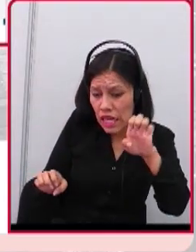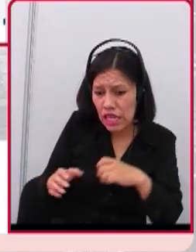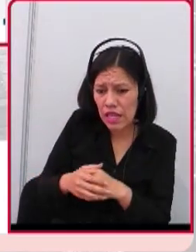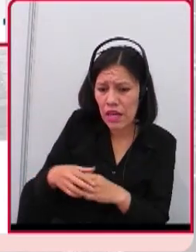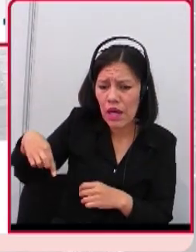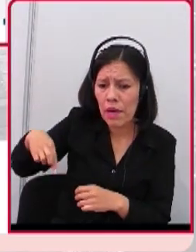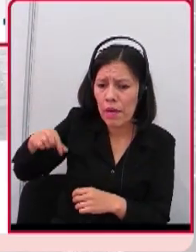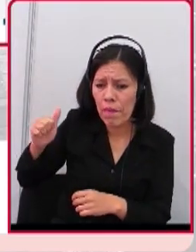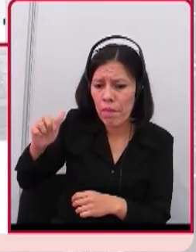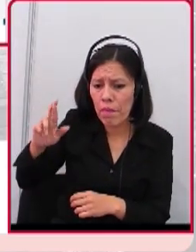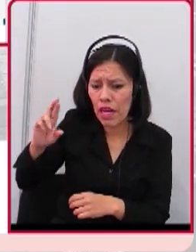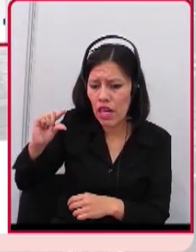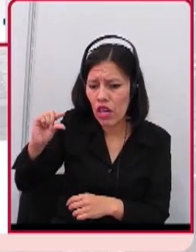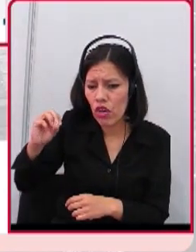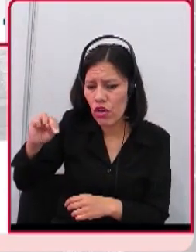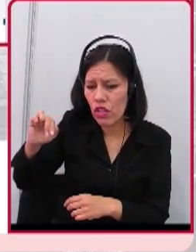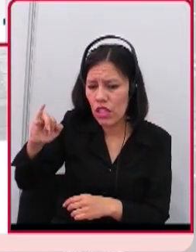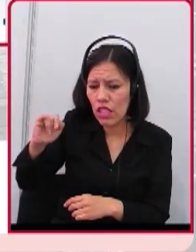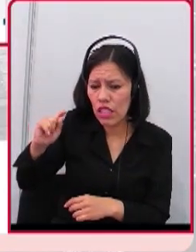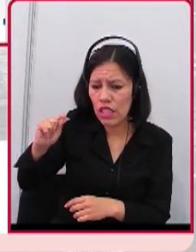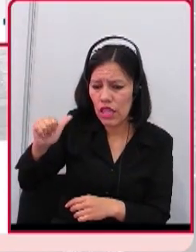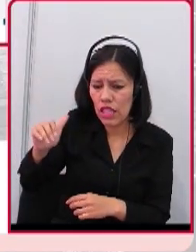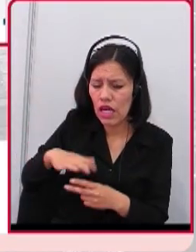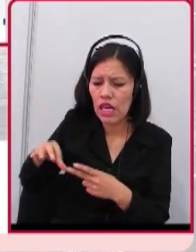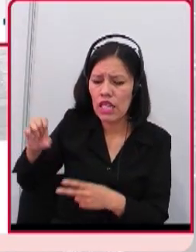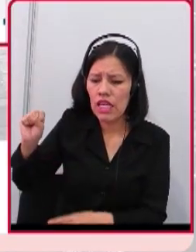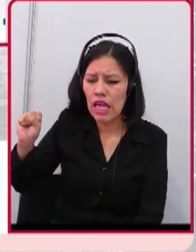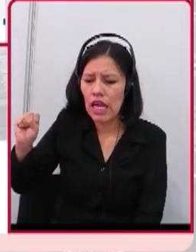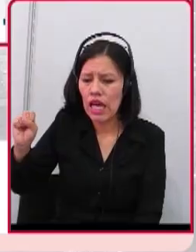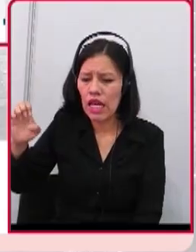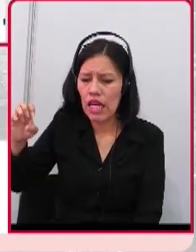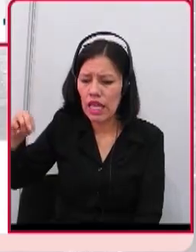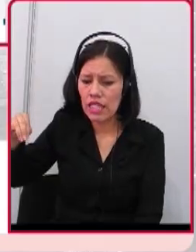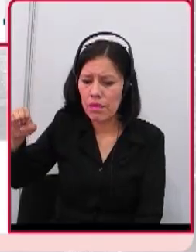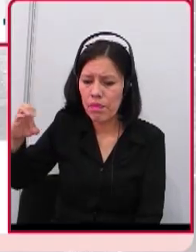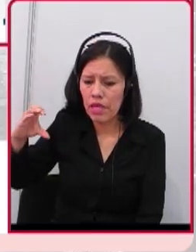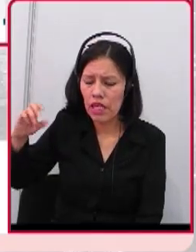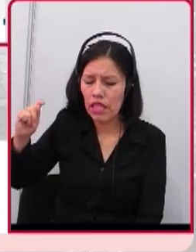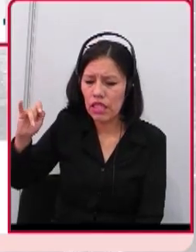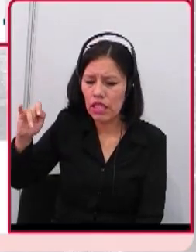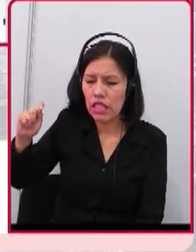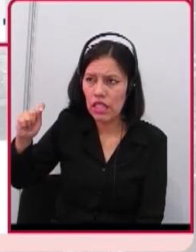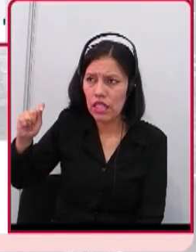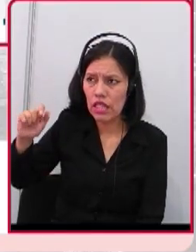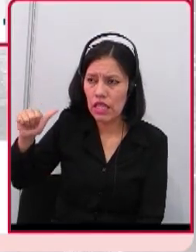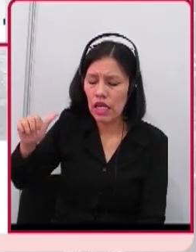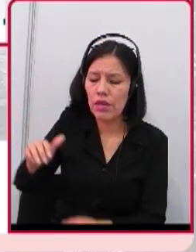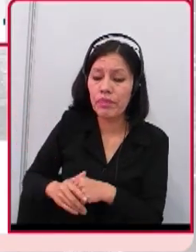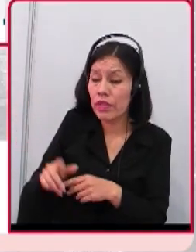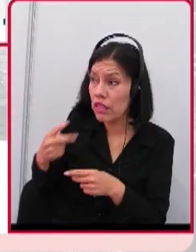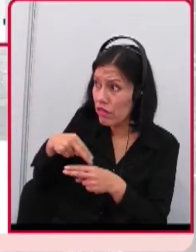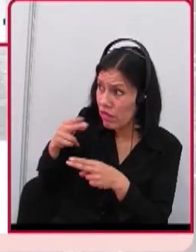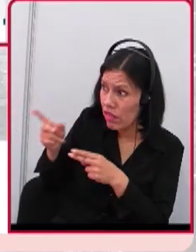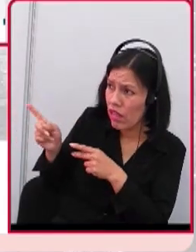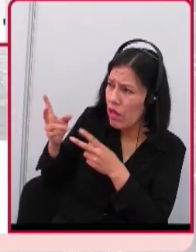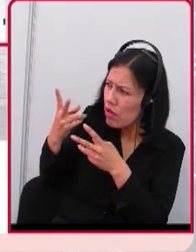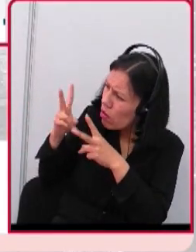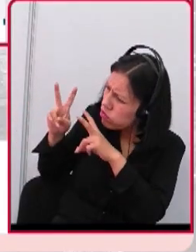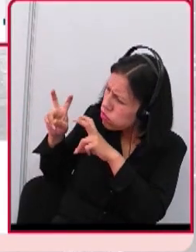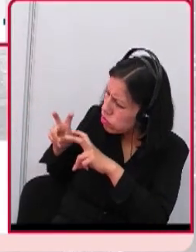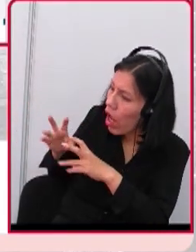¿no? Entonces ahí tenemos una zonificación bastante interesante, lo cual nos ha apoyado la iCiris a discriminar, ¿no?